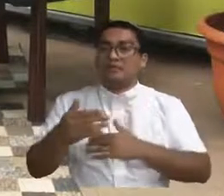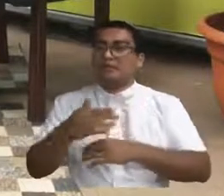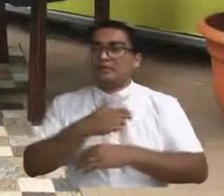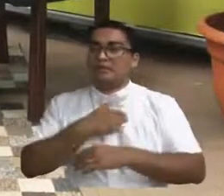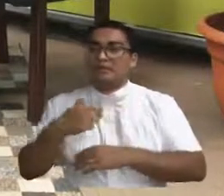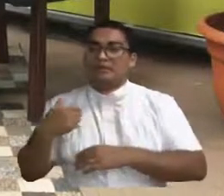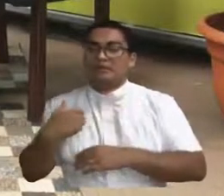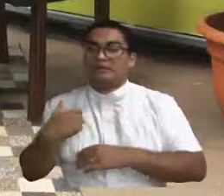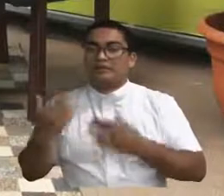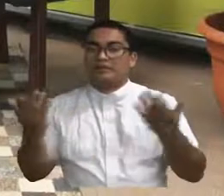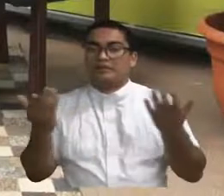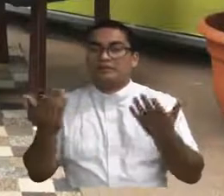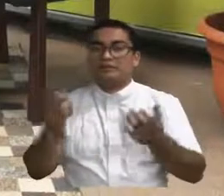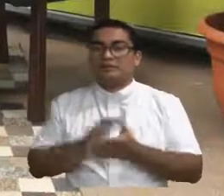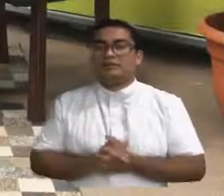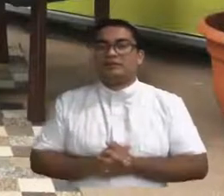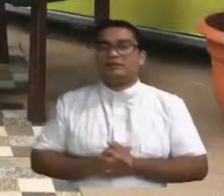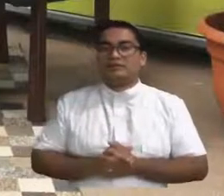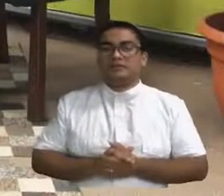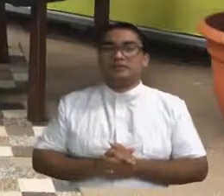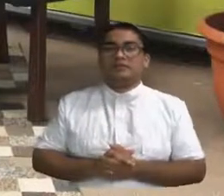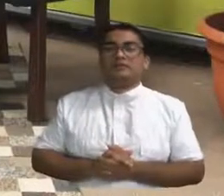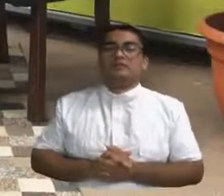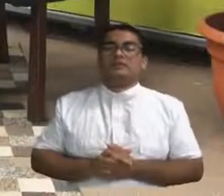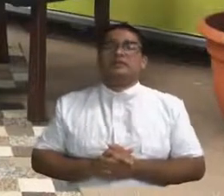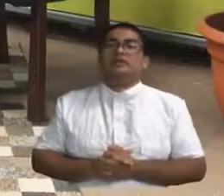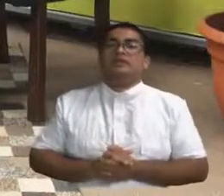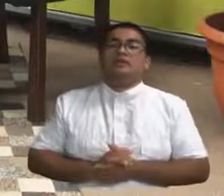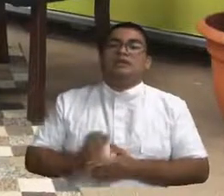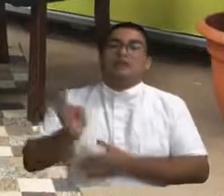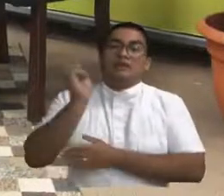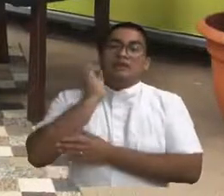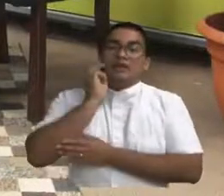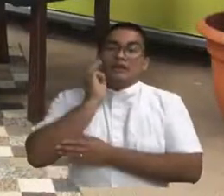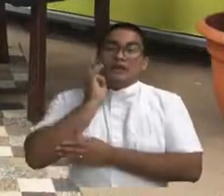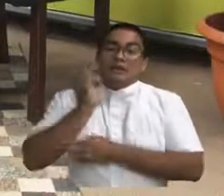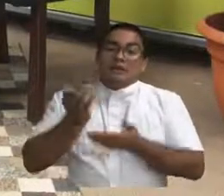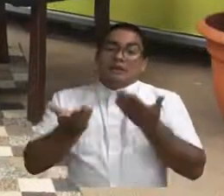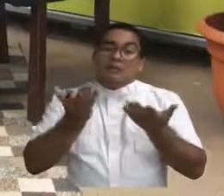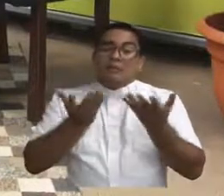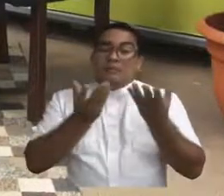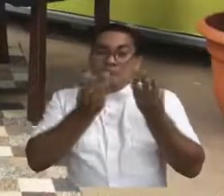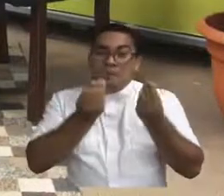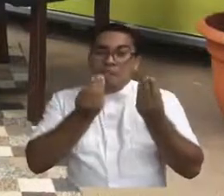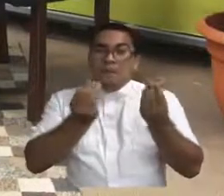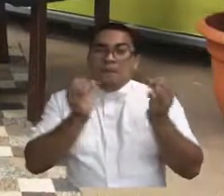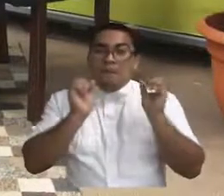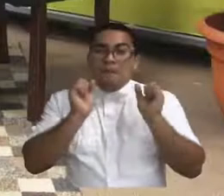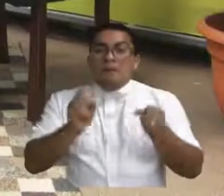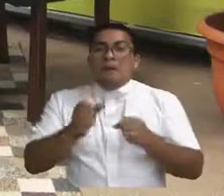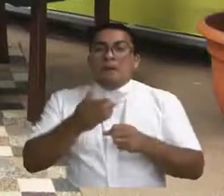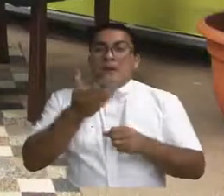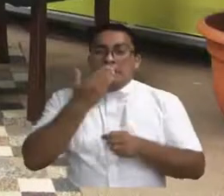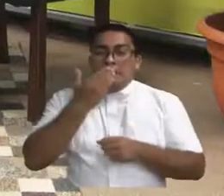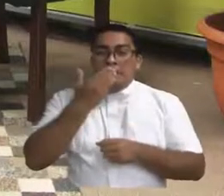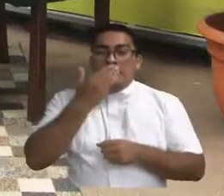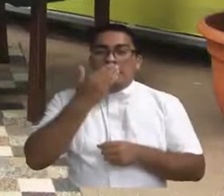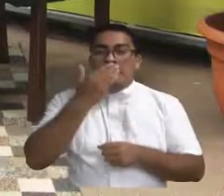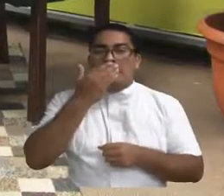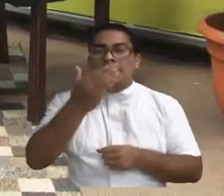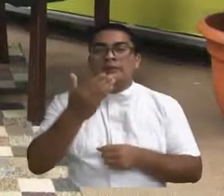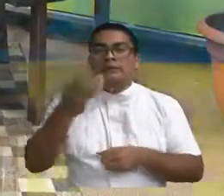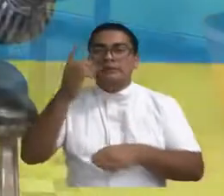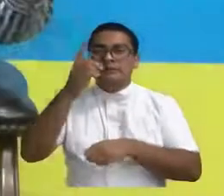explico la técnica. Y quitarles el miedo a las mamás, esa es una buena medida para claro, avanzar en la el prevención. El video que sea de un doctor,